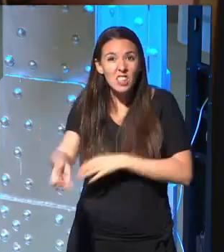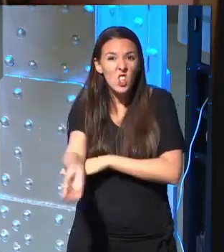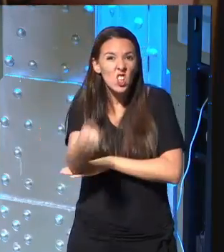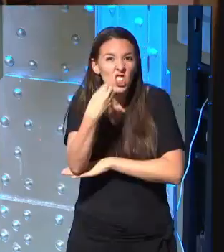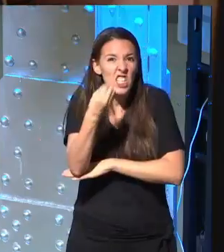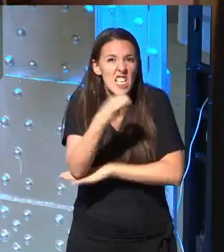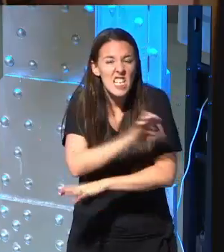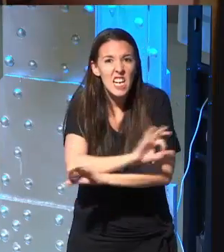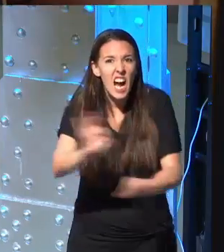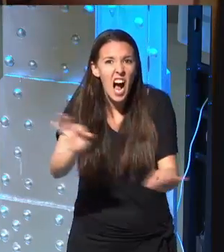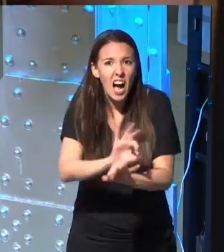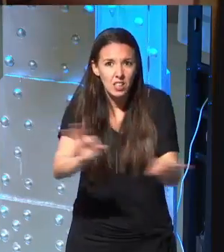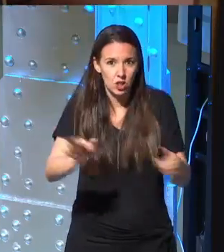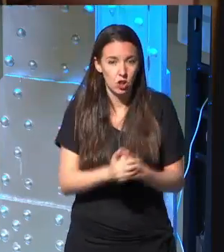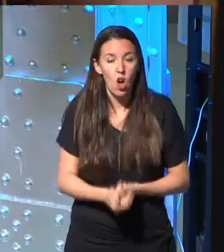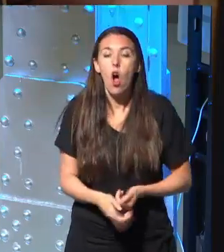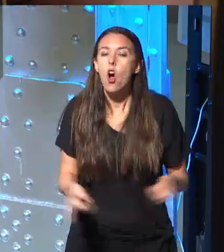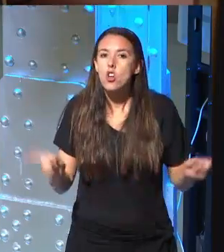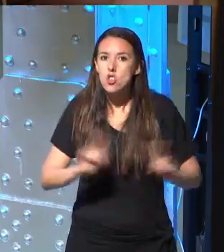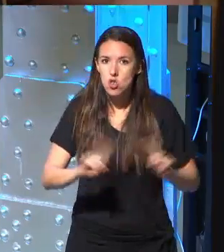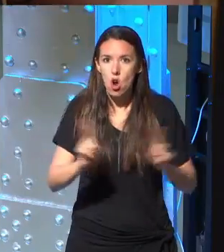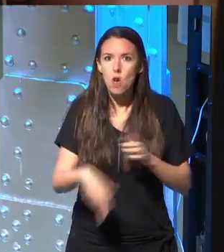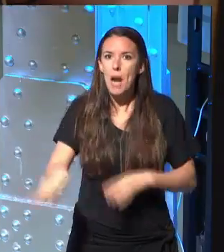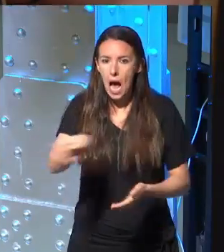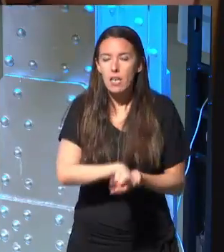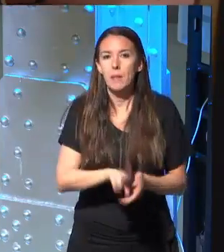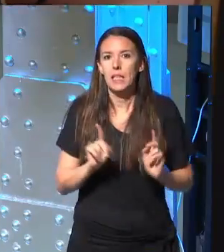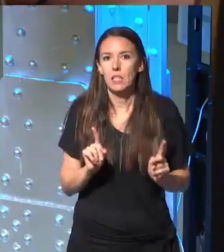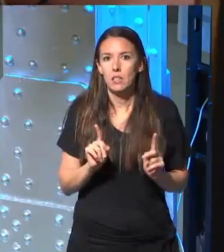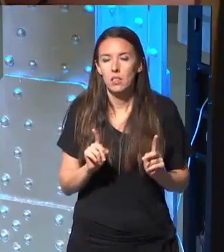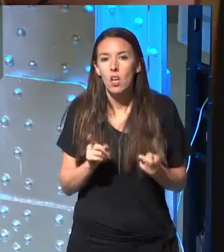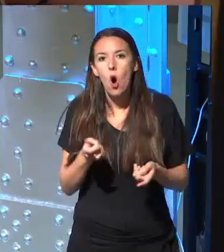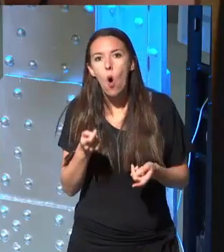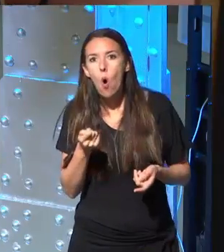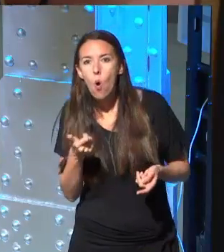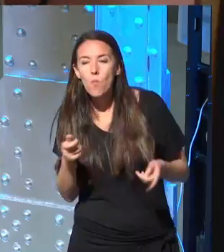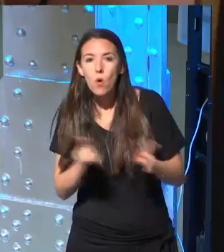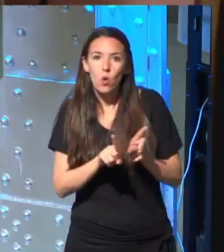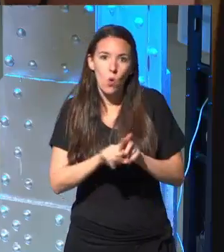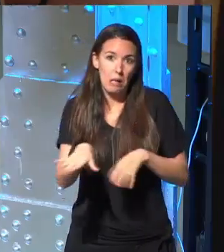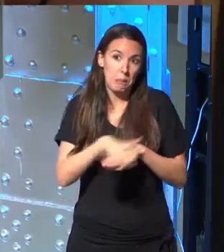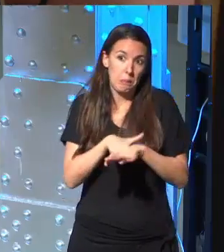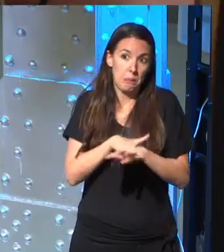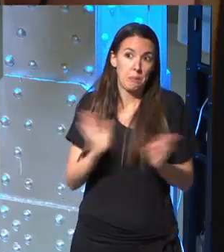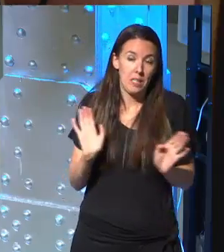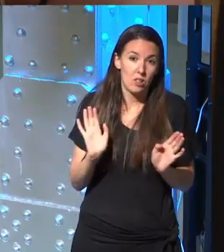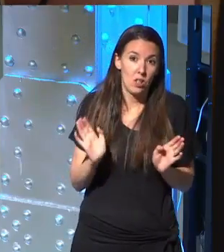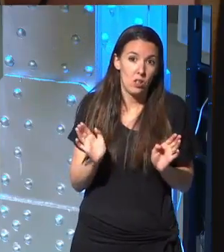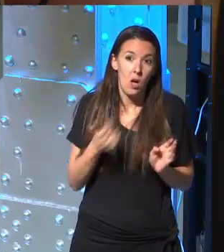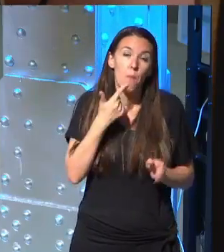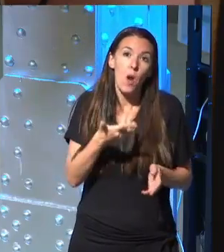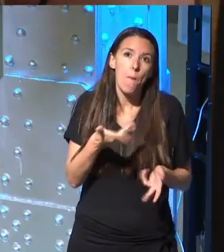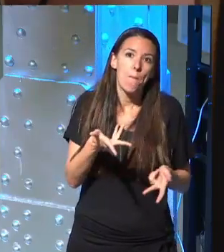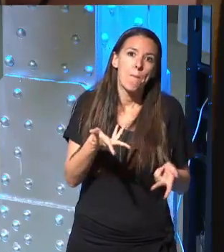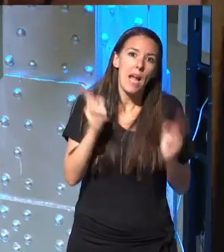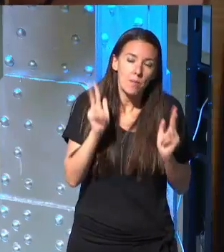Joder, muy mal. Dime, no, le tengo para repetir. O sea, y venía un poco también a pedirte perdón, o sea, a pedirte